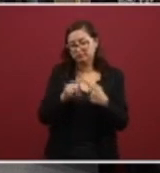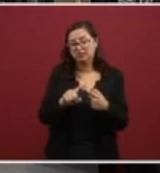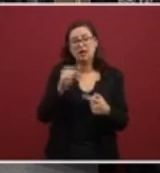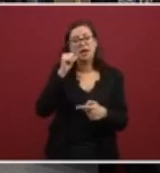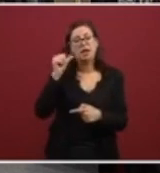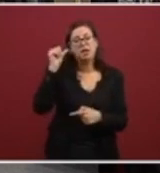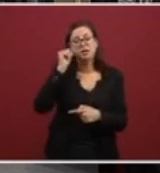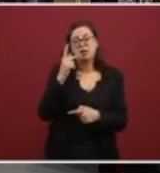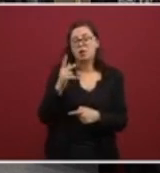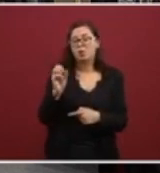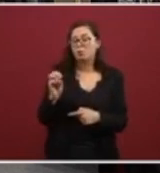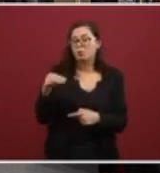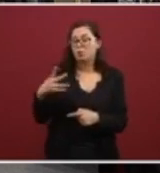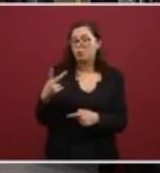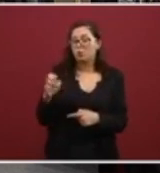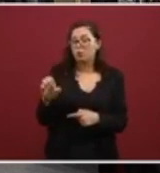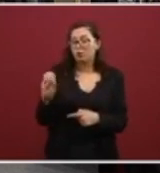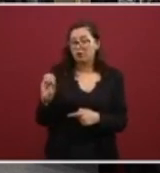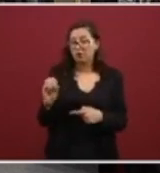Pompeo, principalmente.